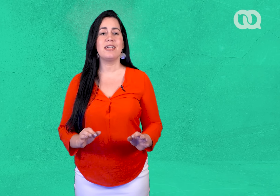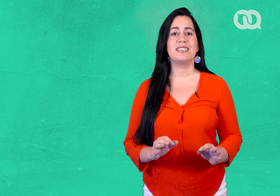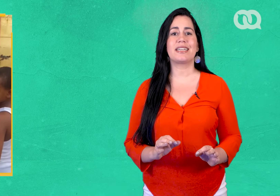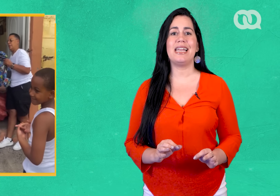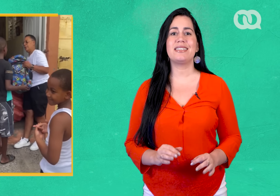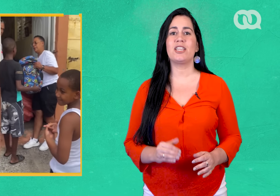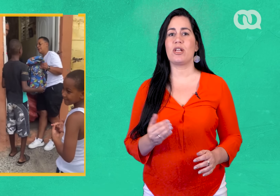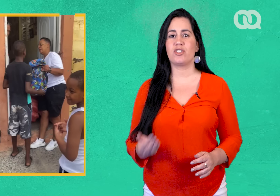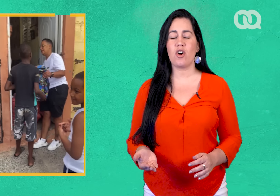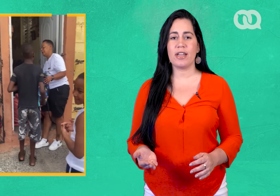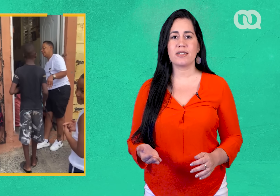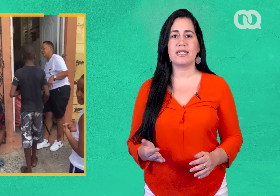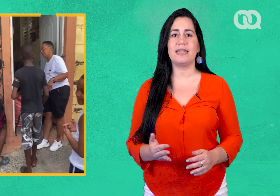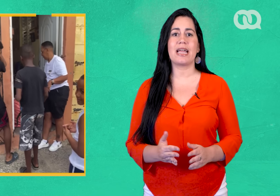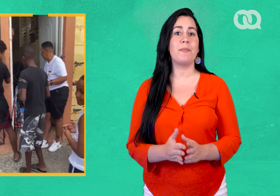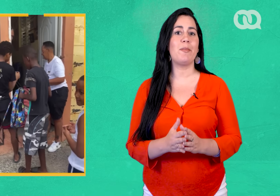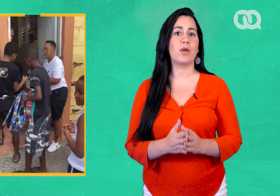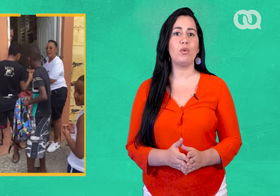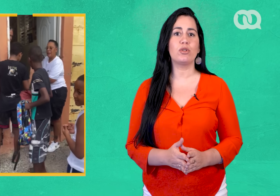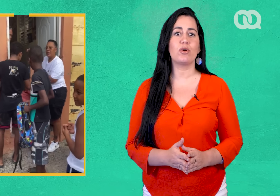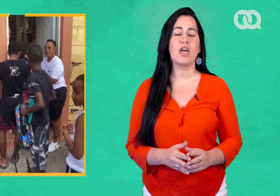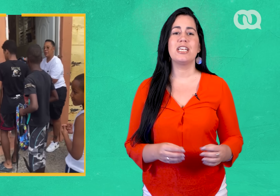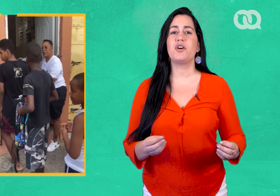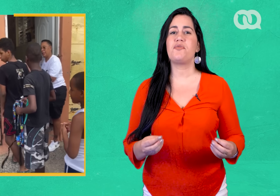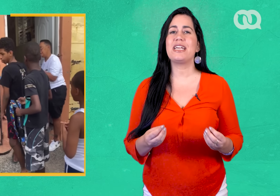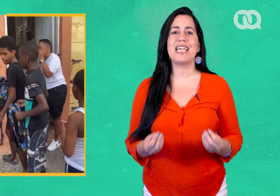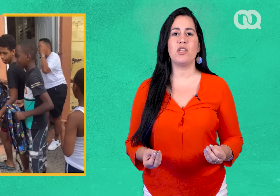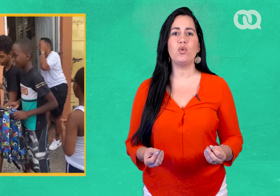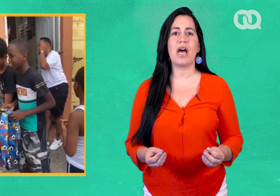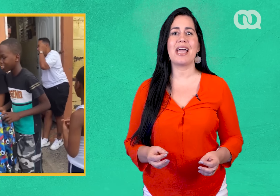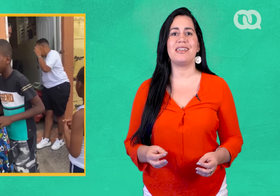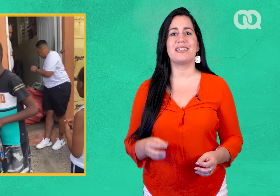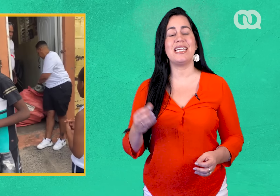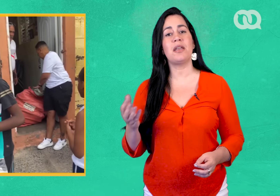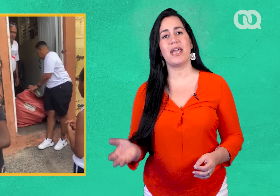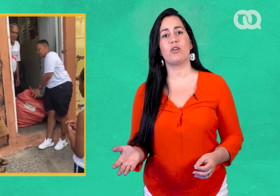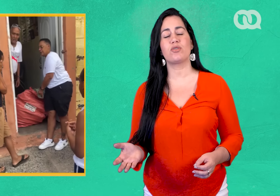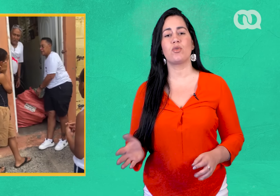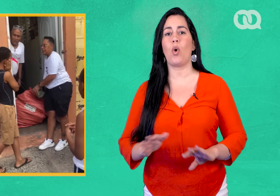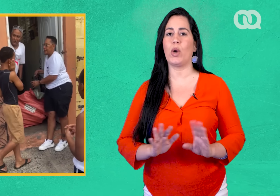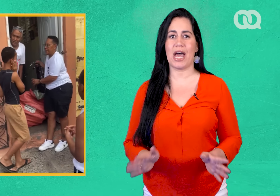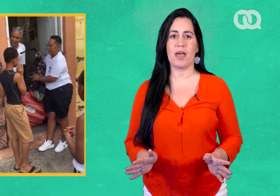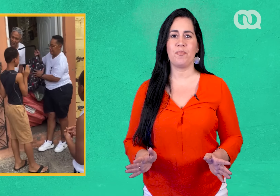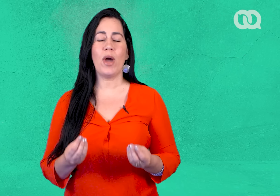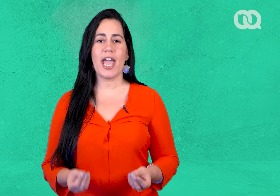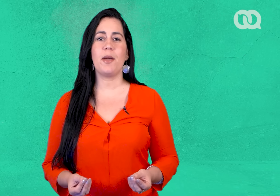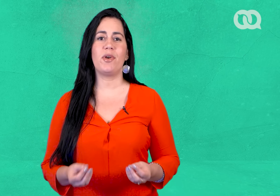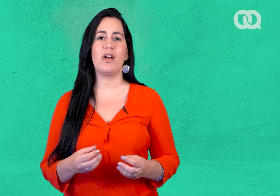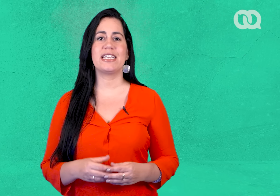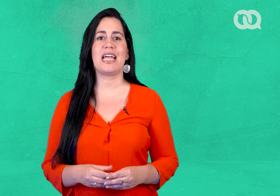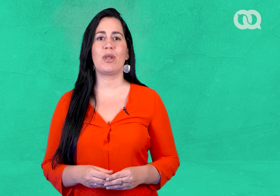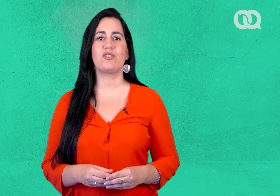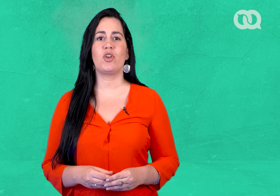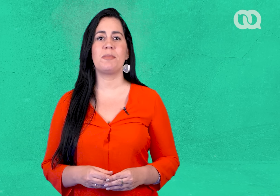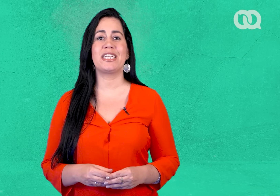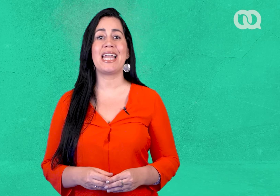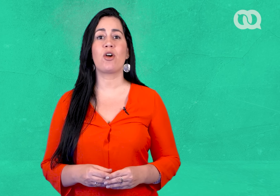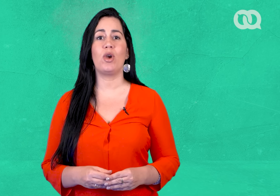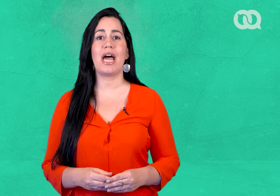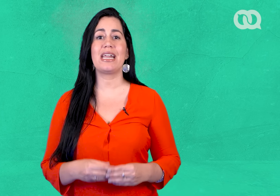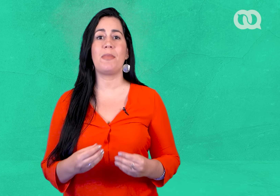independiente, se realizan donaciones, se intercambian productos, se ofrece ayuda a quienes tienen menos o nada. Un ejemplo es la